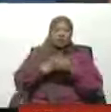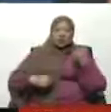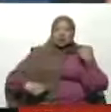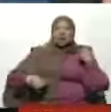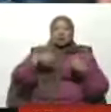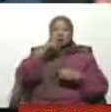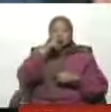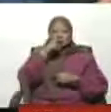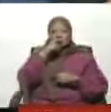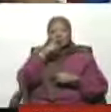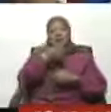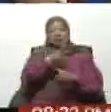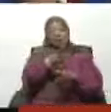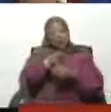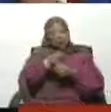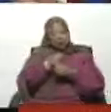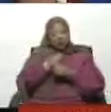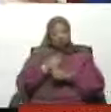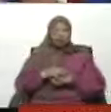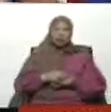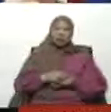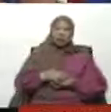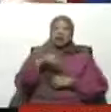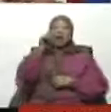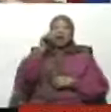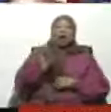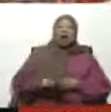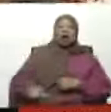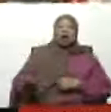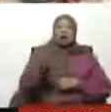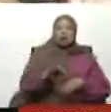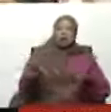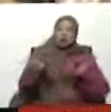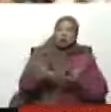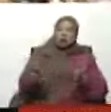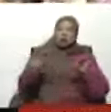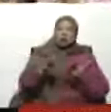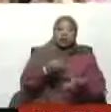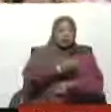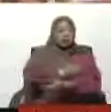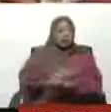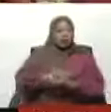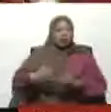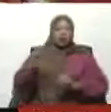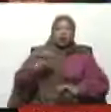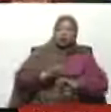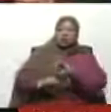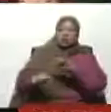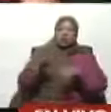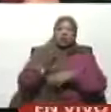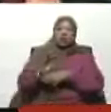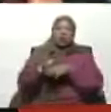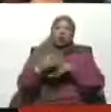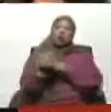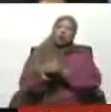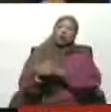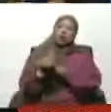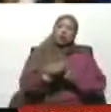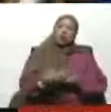usted confiamos plenamente. Al pueblo nadie le va a hacer nada porque somos millones, nos defendemos, nos cuidamos,